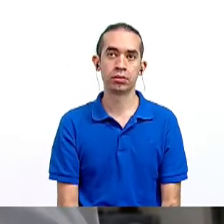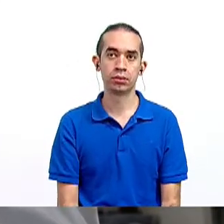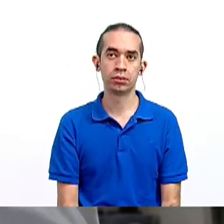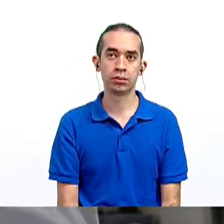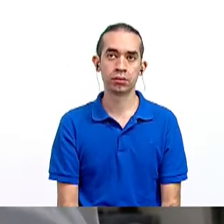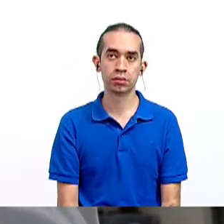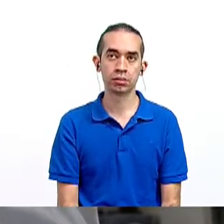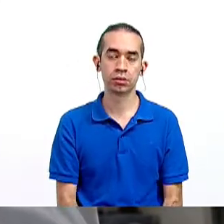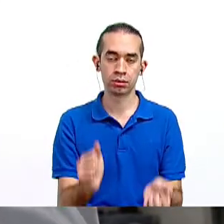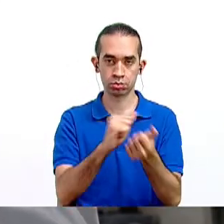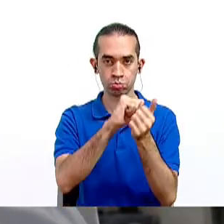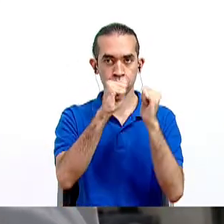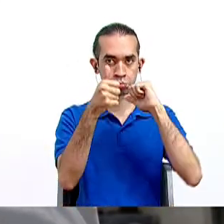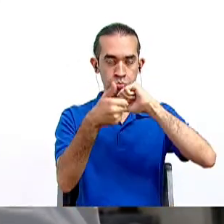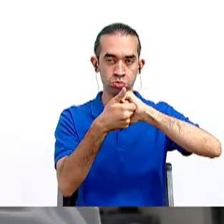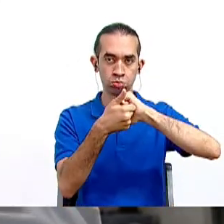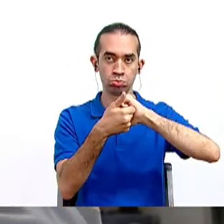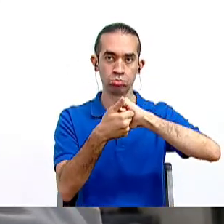el cambio.